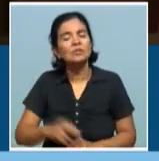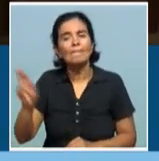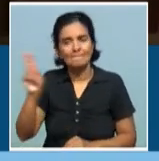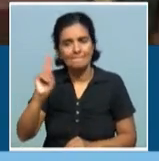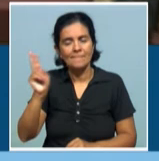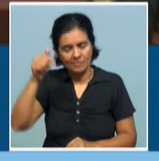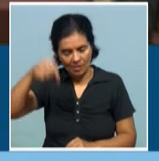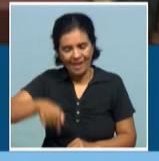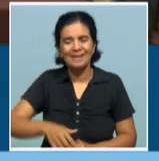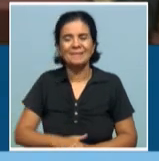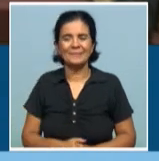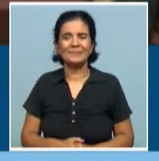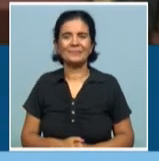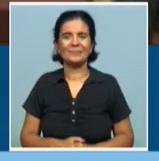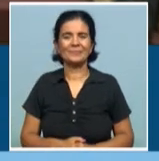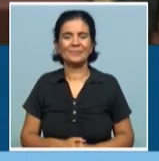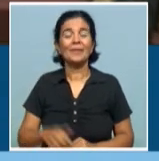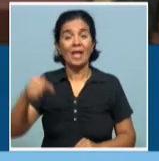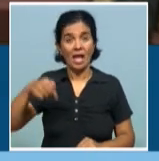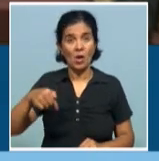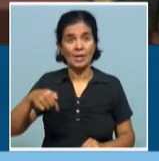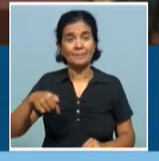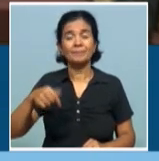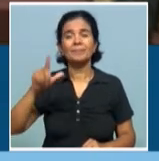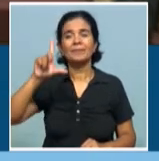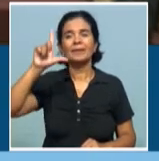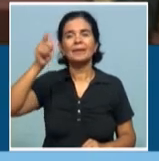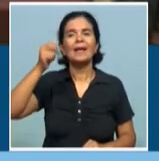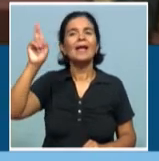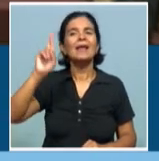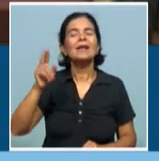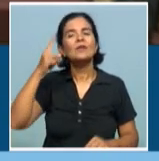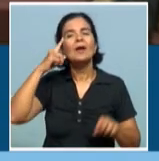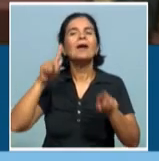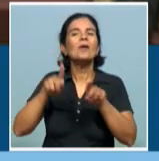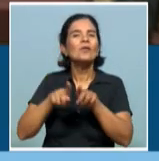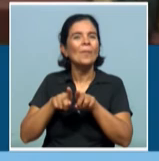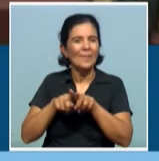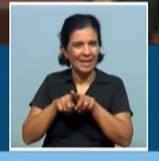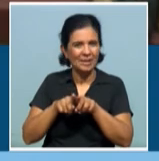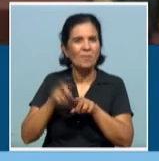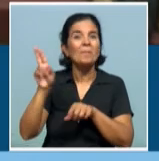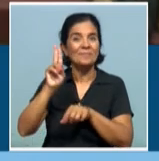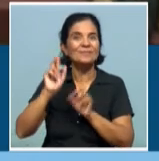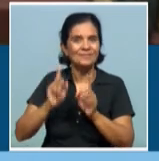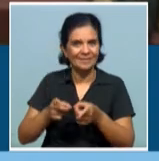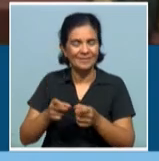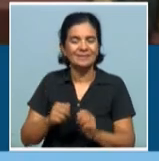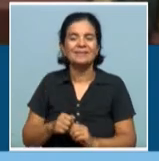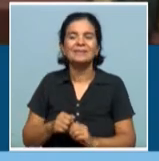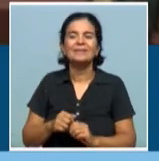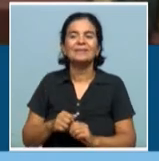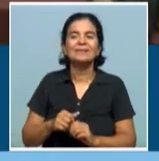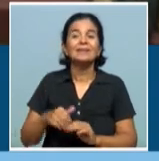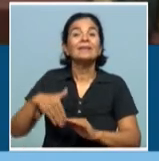la circulación. Ahora va a haber un convenio con La Rioja, que lo está admitiendo también, y tal vez podamos ver